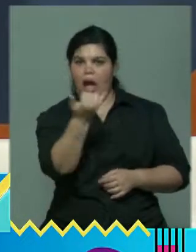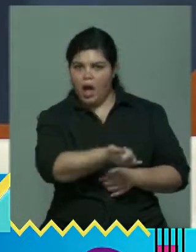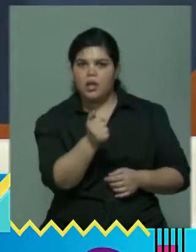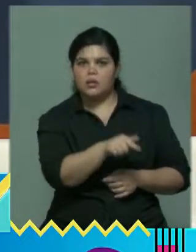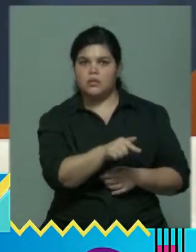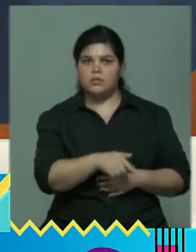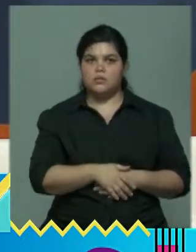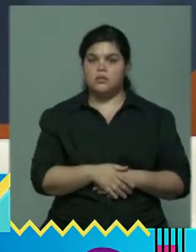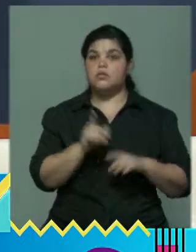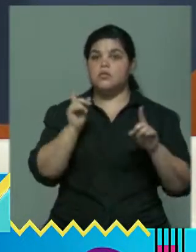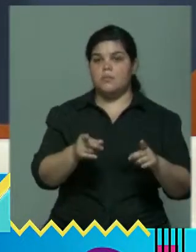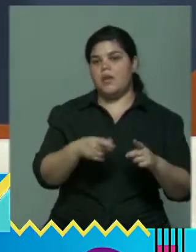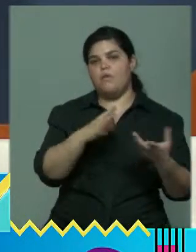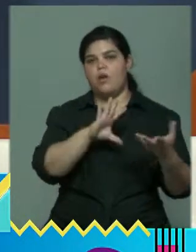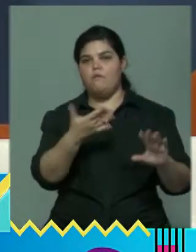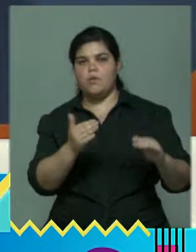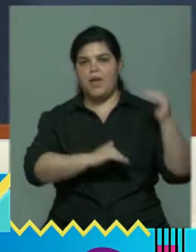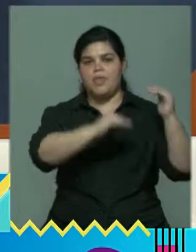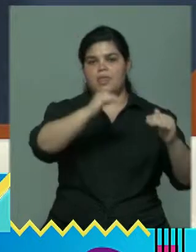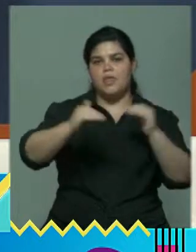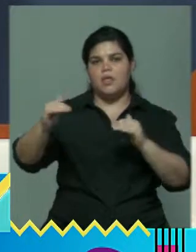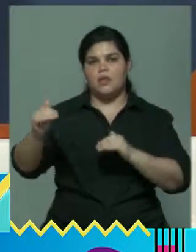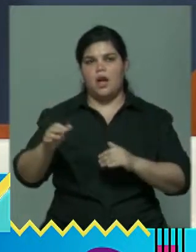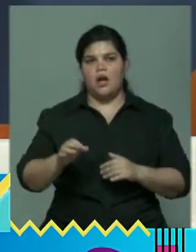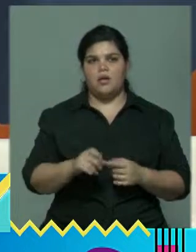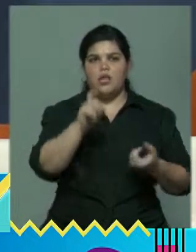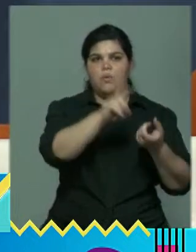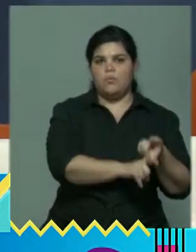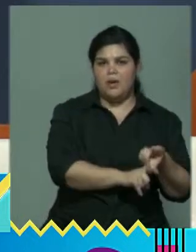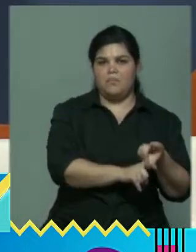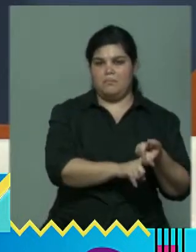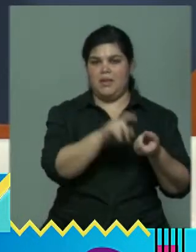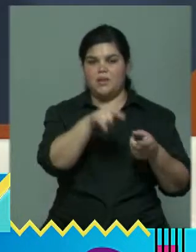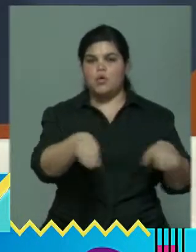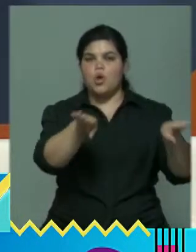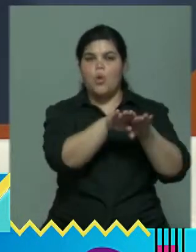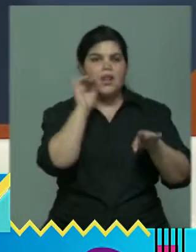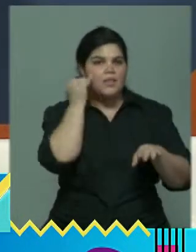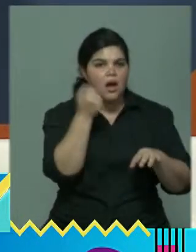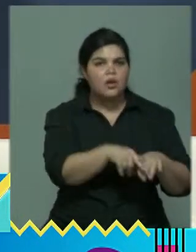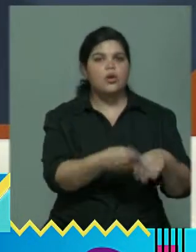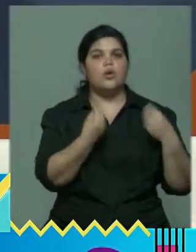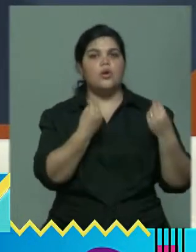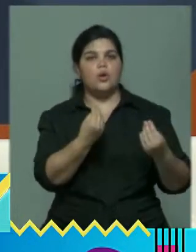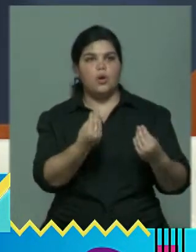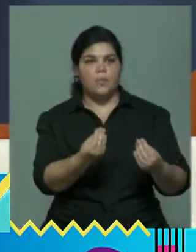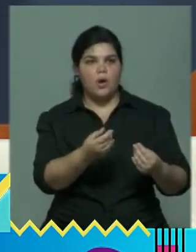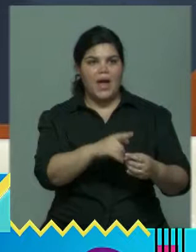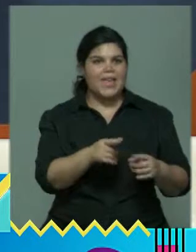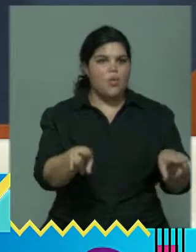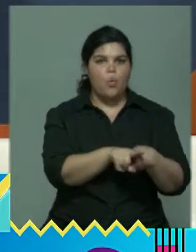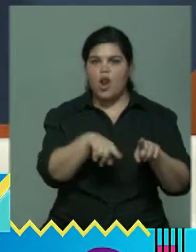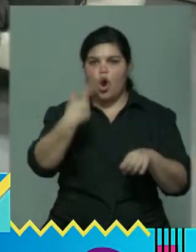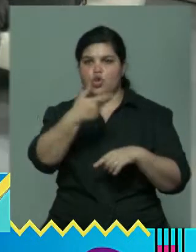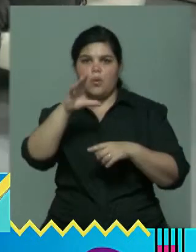todas estas son los ejes de discriminación, en lo que fue 2010 matrimonio igualitario, claro, dio un salto que por supuesto ninguno de los otros ejes todavía lo ha podido dar. Exacto. No, sí, yo